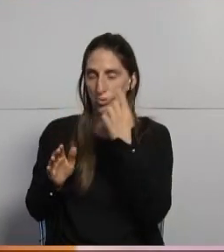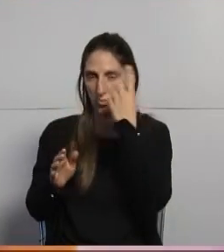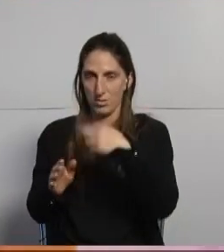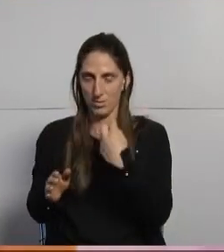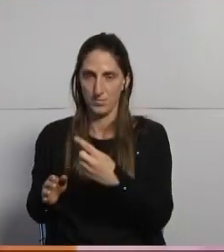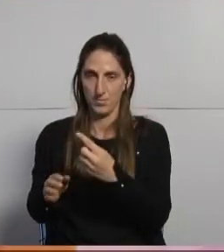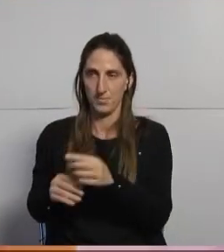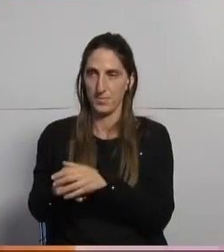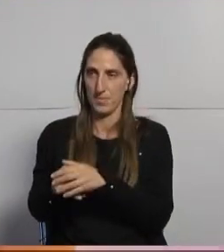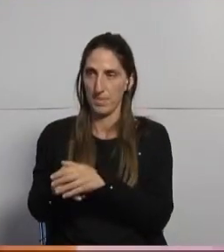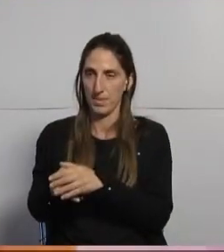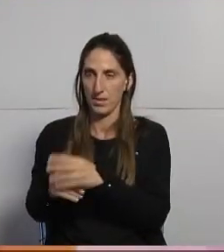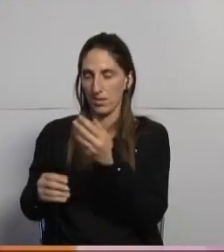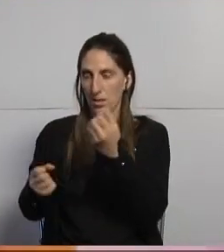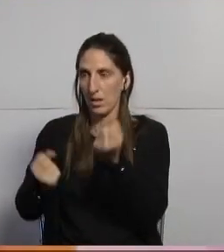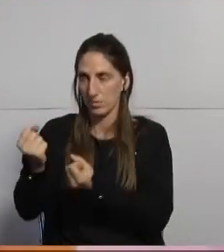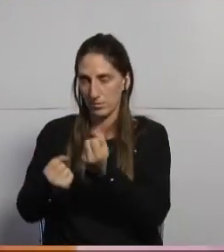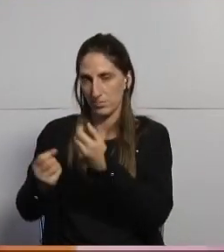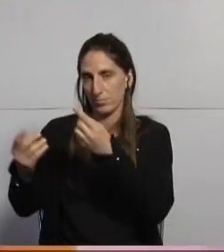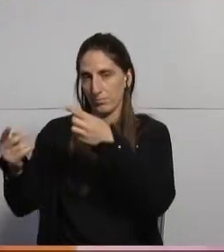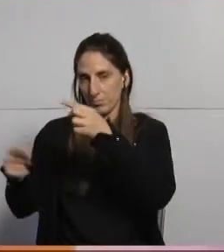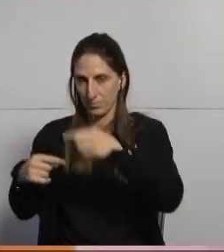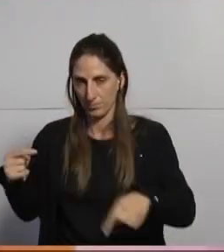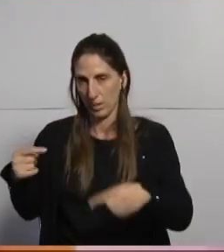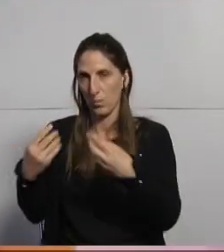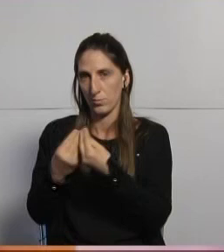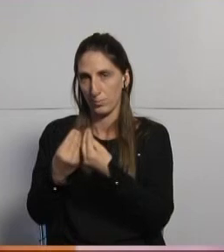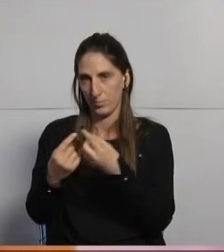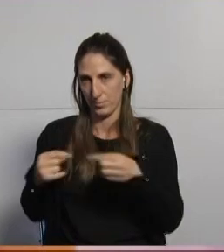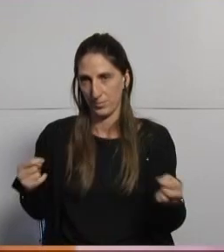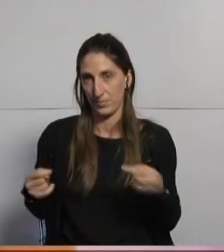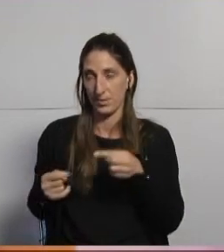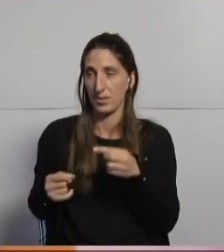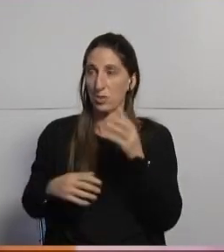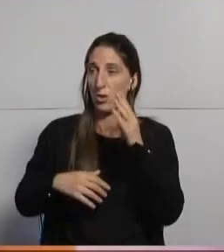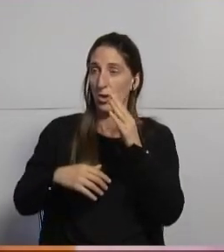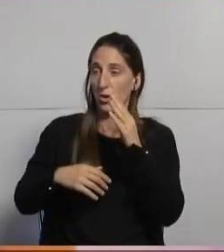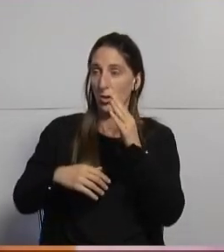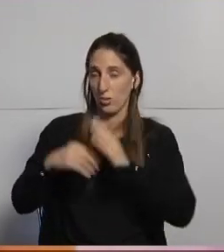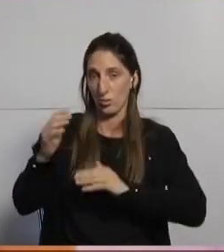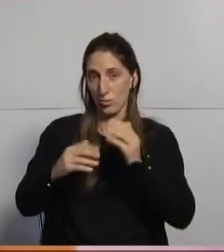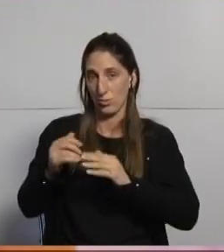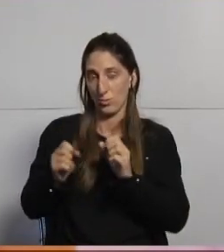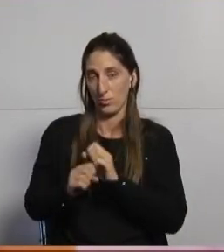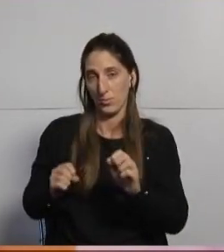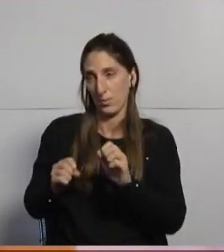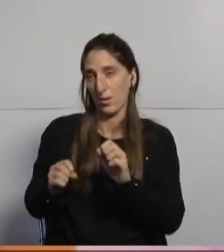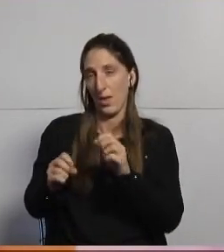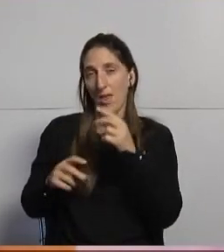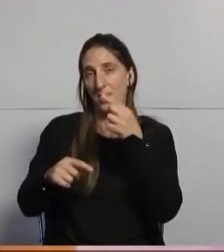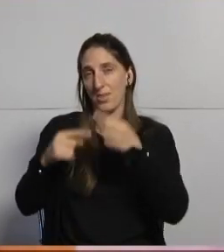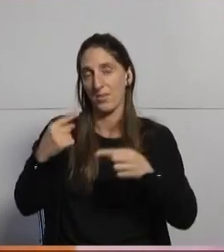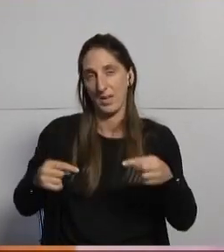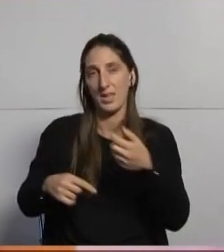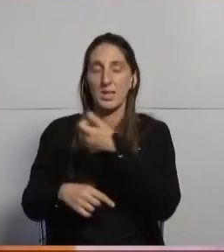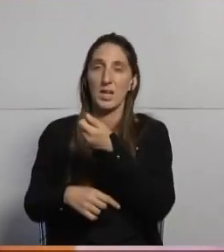Ever, reportes de BI, etc. Y eso que construyo, de alguna manera, lo tengo que operacionalizar en las diferentes